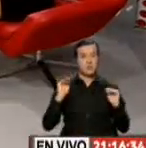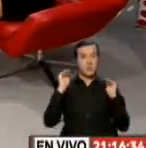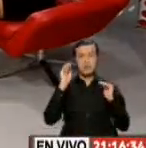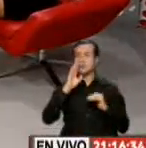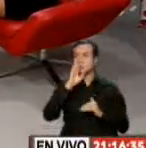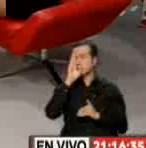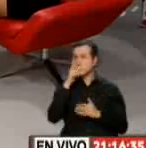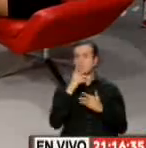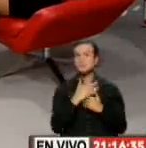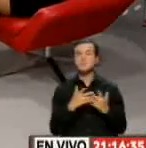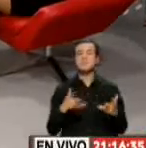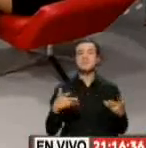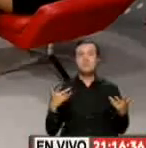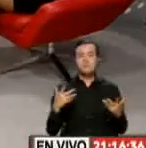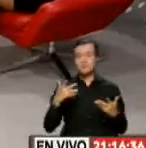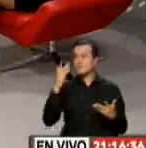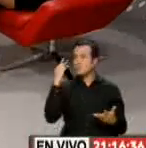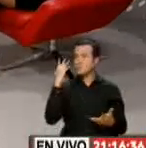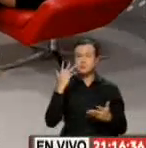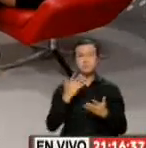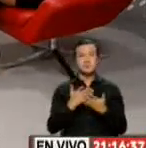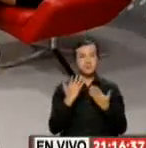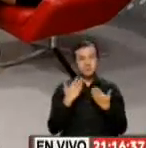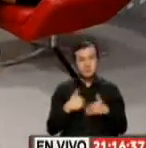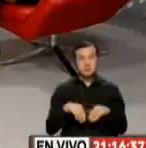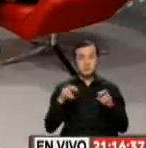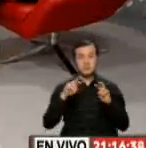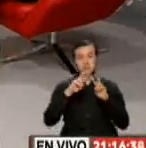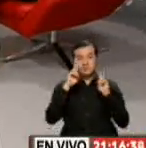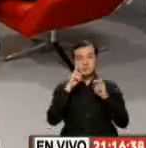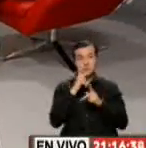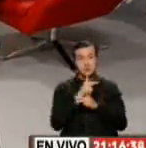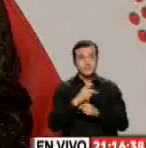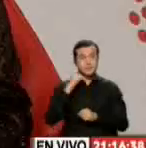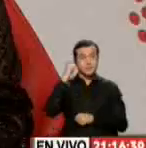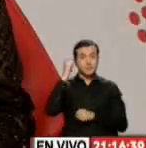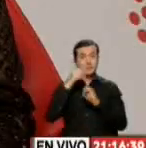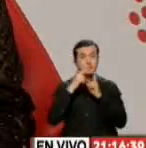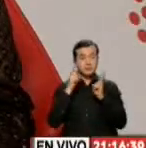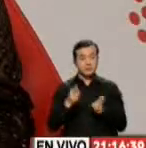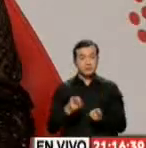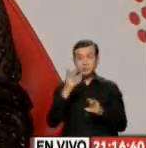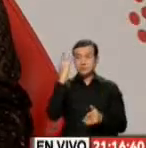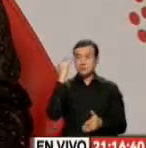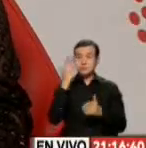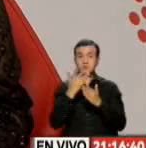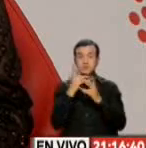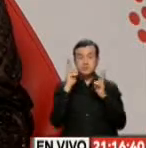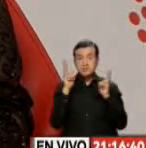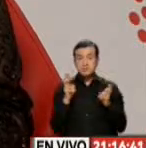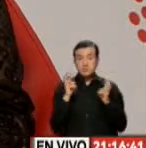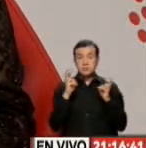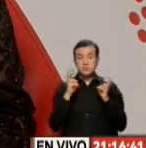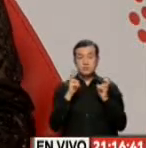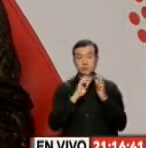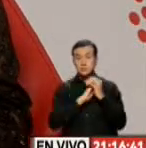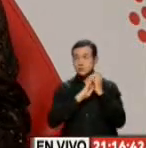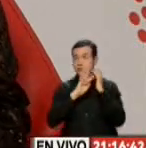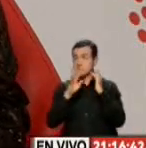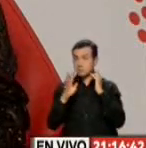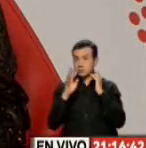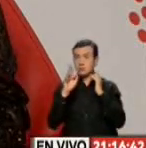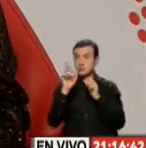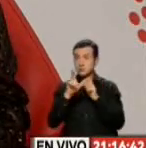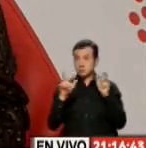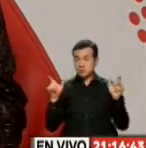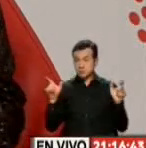de histórica, además, del tema de la protección de derechos humanos, e histórica sobre el tema del refugio, histórica sobre la